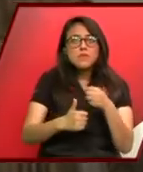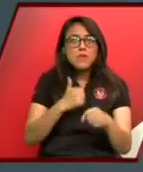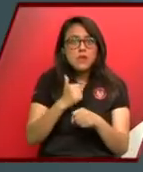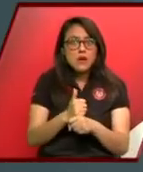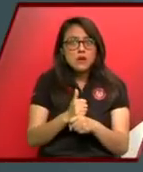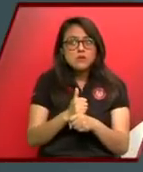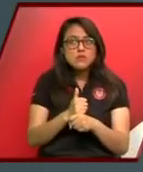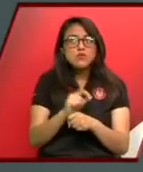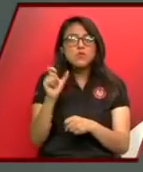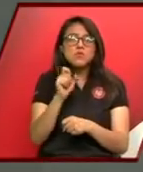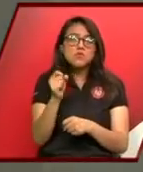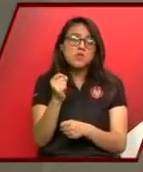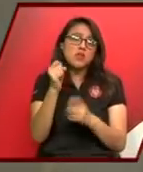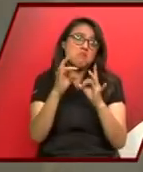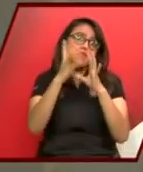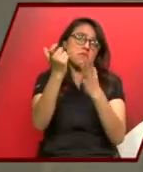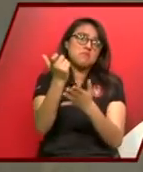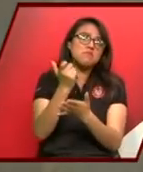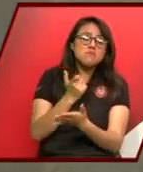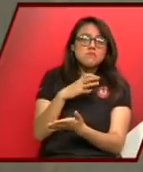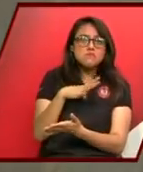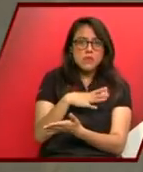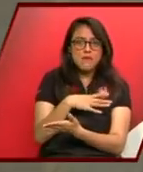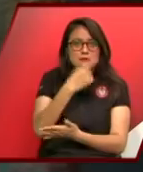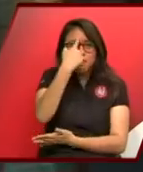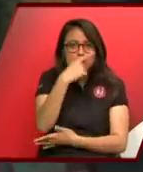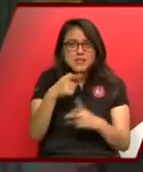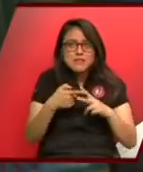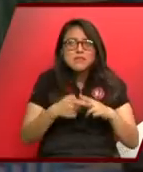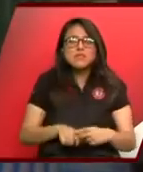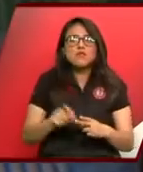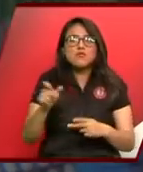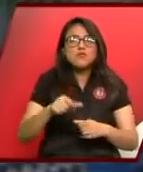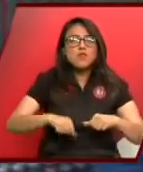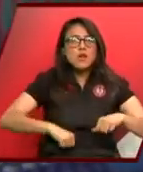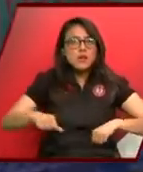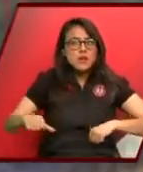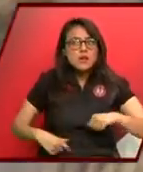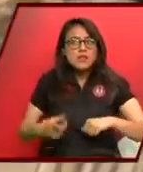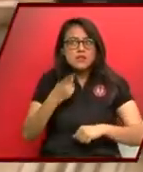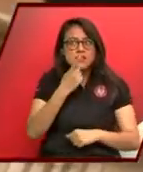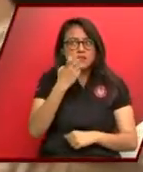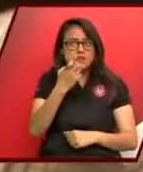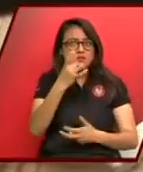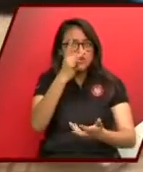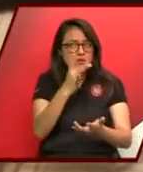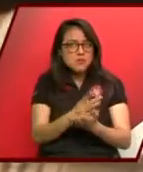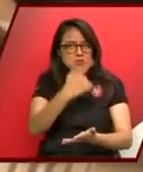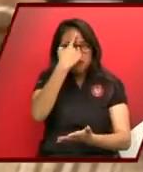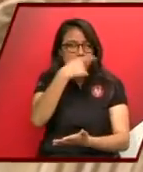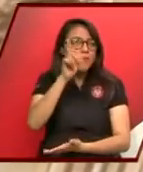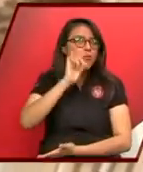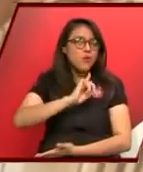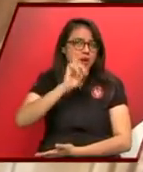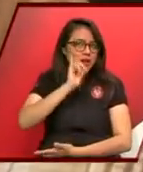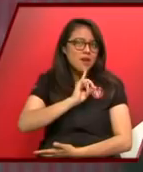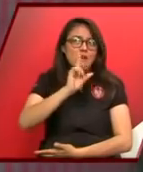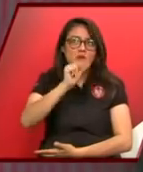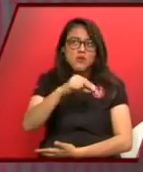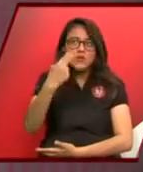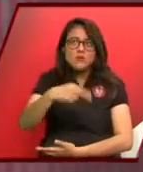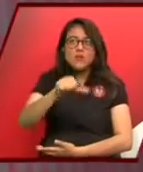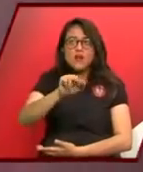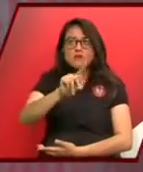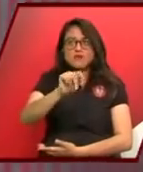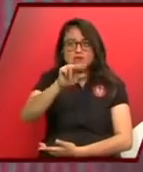campo pues es cuando tenemos dinero. Emprender no es fácil y más cuando tu actividad es considerado exclusivo para las mujeres. Agustín lo